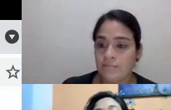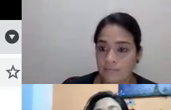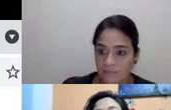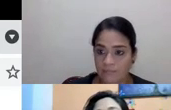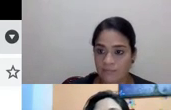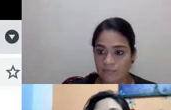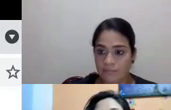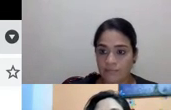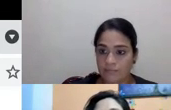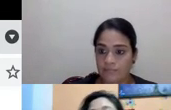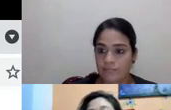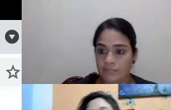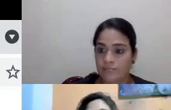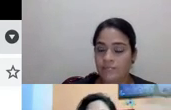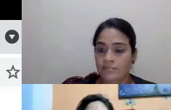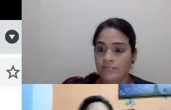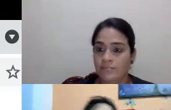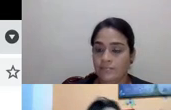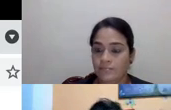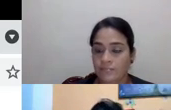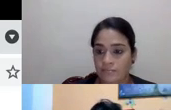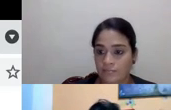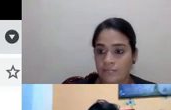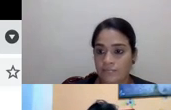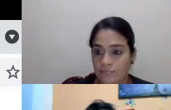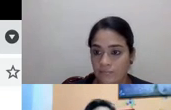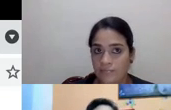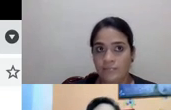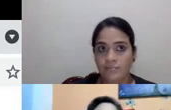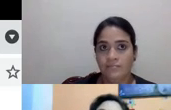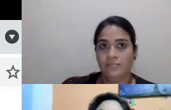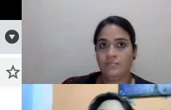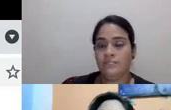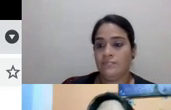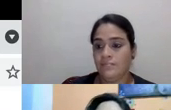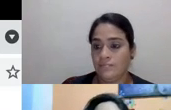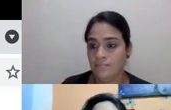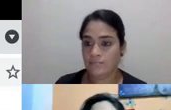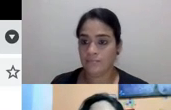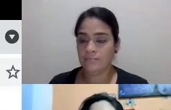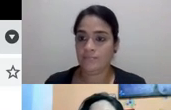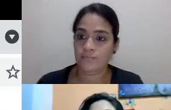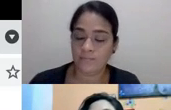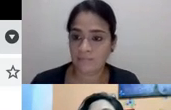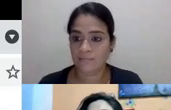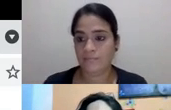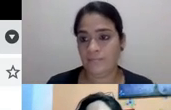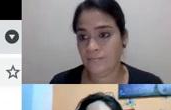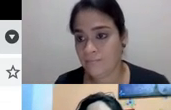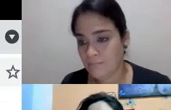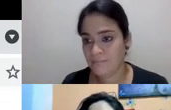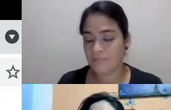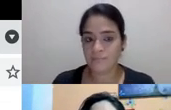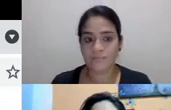lo podríamos desactivar, pero bueno, eso ya vemos en otro momento, otra oportunidad en que ya podamos hacer algo mucho